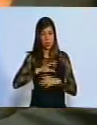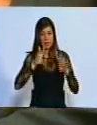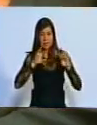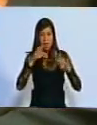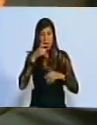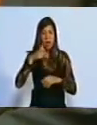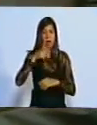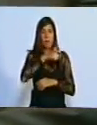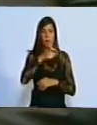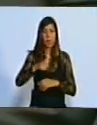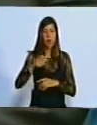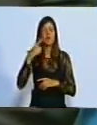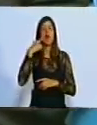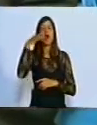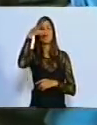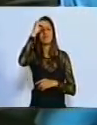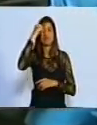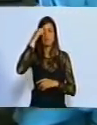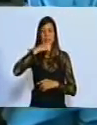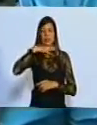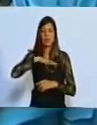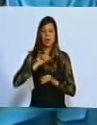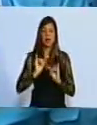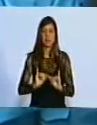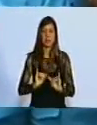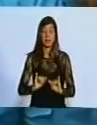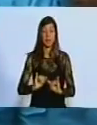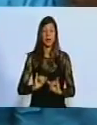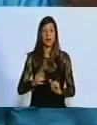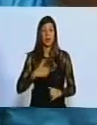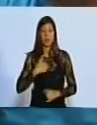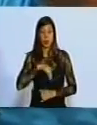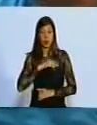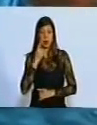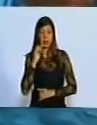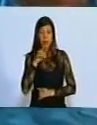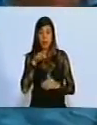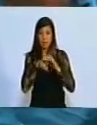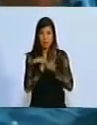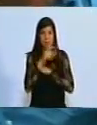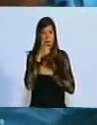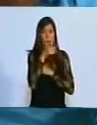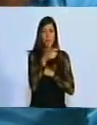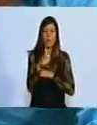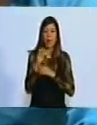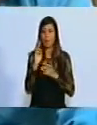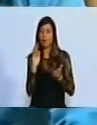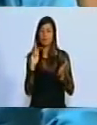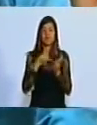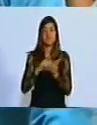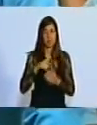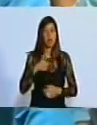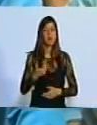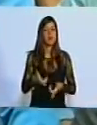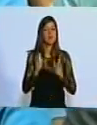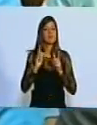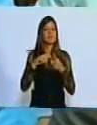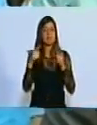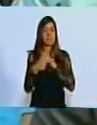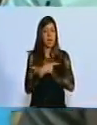pueblo oculto por la historia oficial. Fue posible no solo visibilizar al pueblo como actor fundamental de los